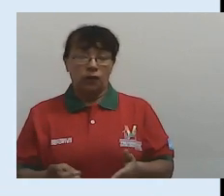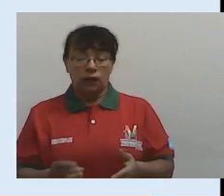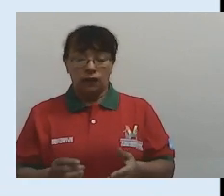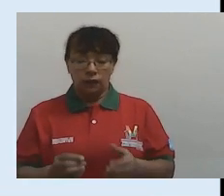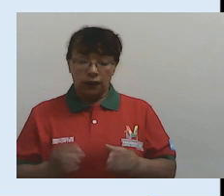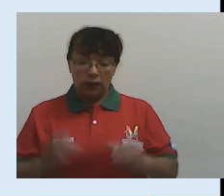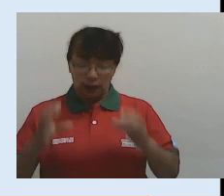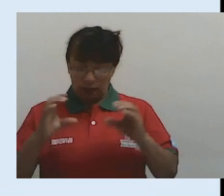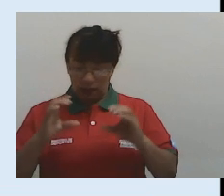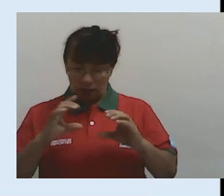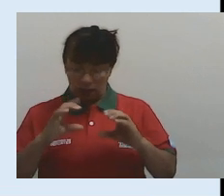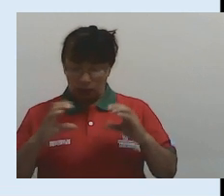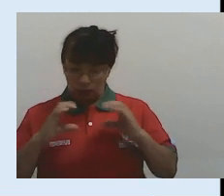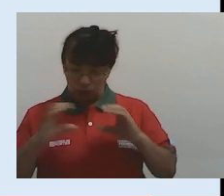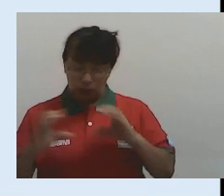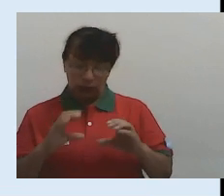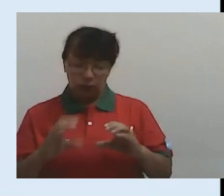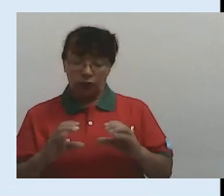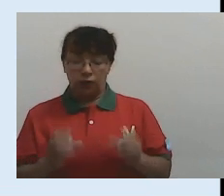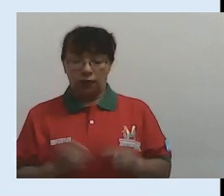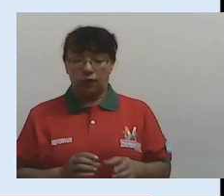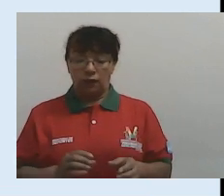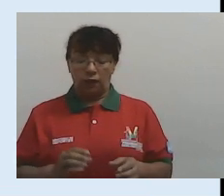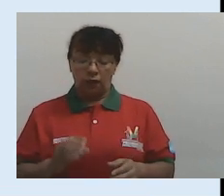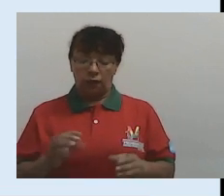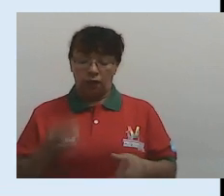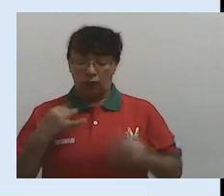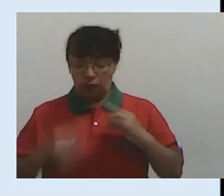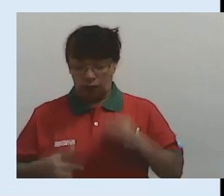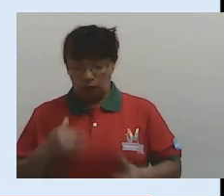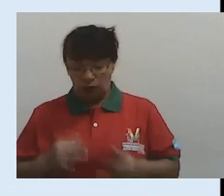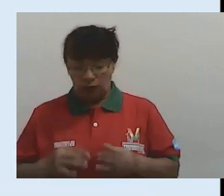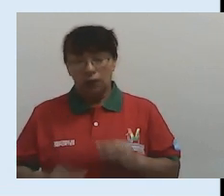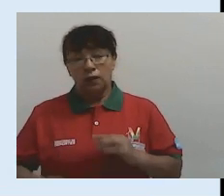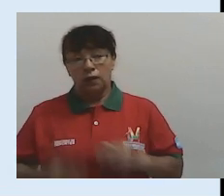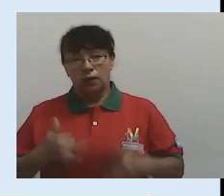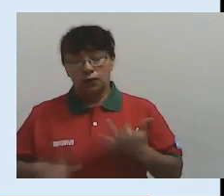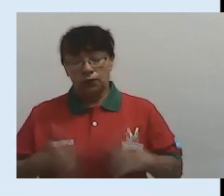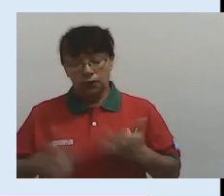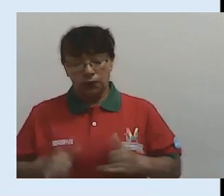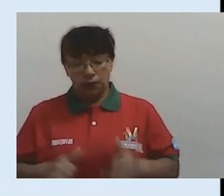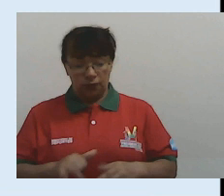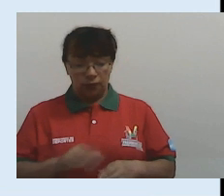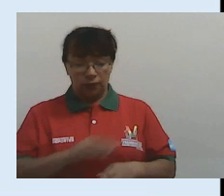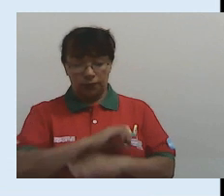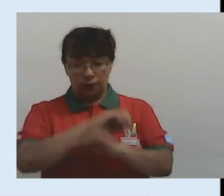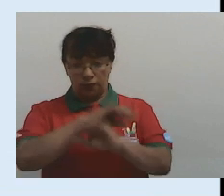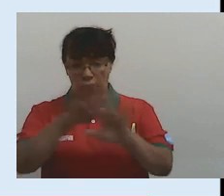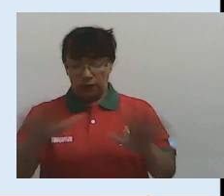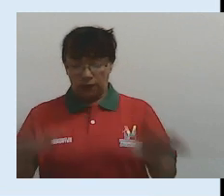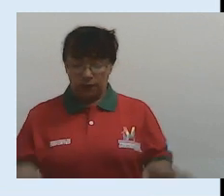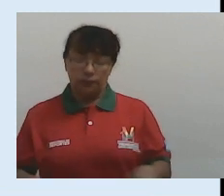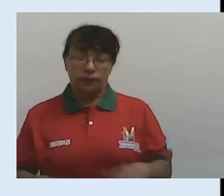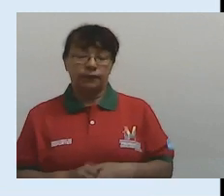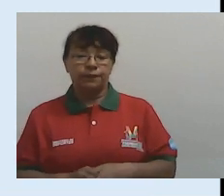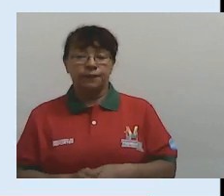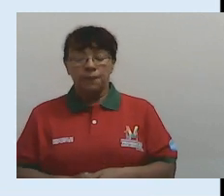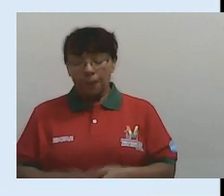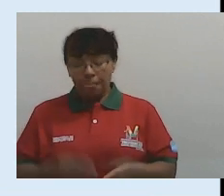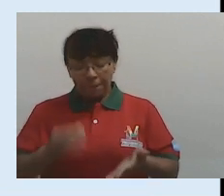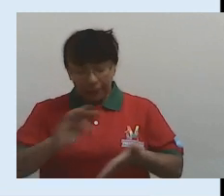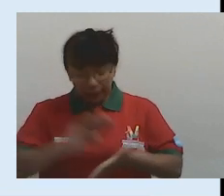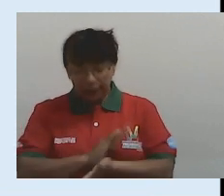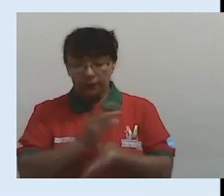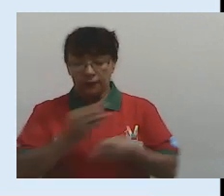convocatoria de los Juegos Plurinacionales. Esa planilla de equipos se le entrega al profesor el momento de entrar a la